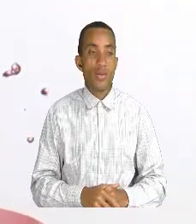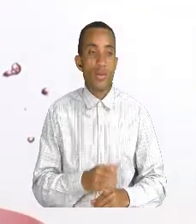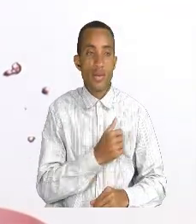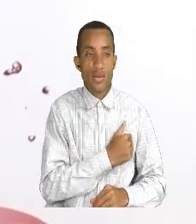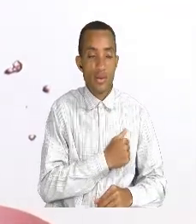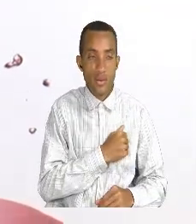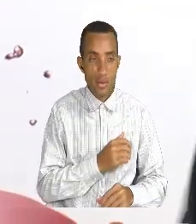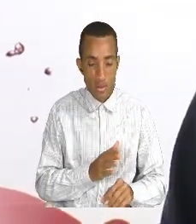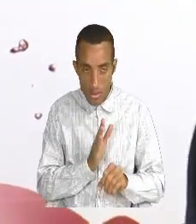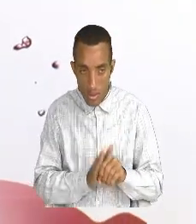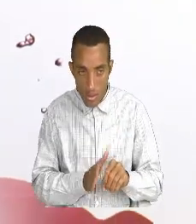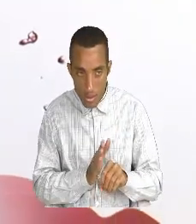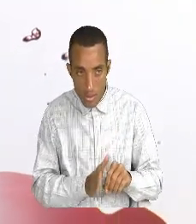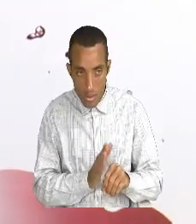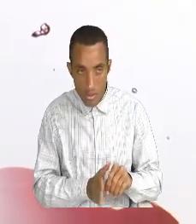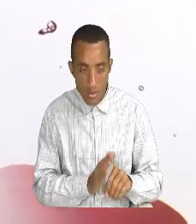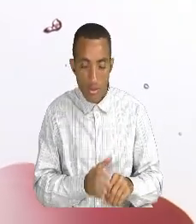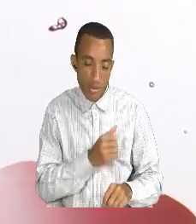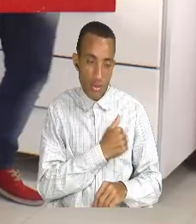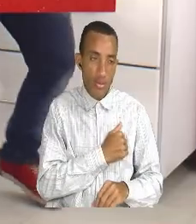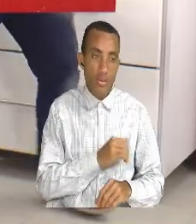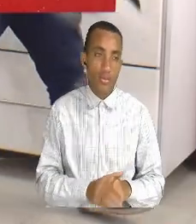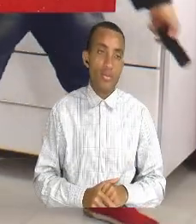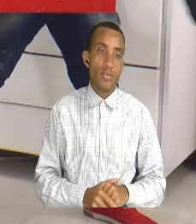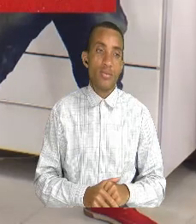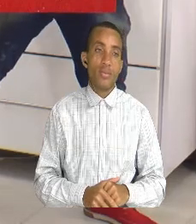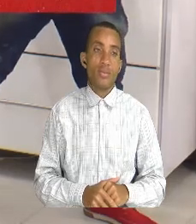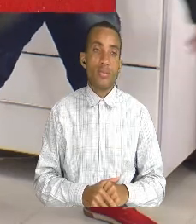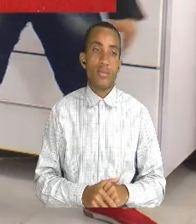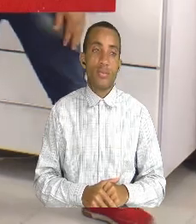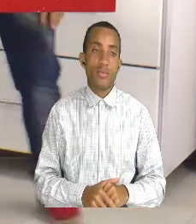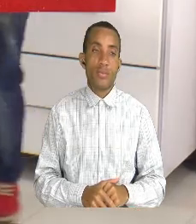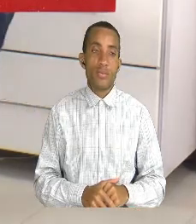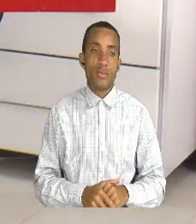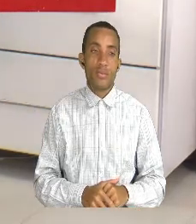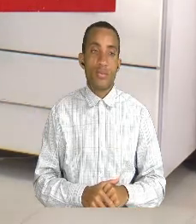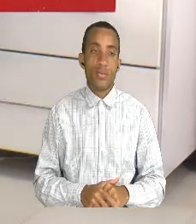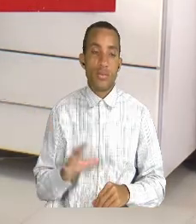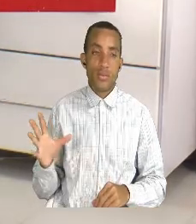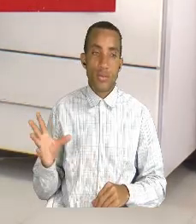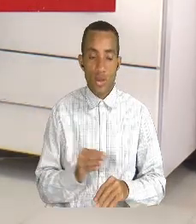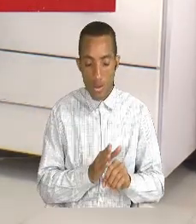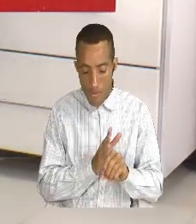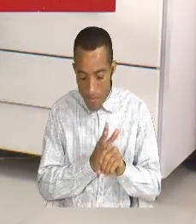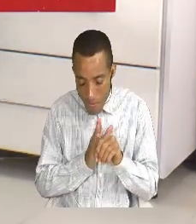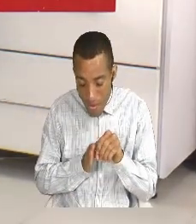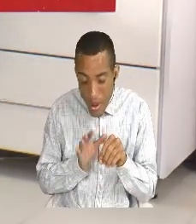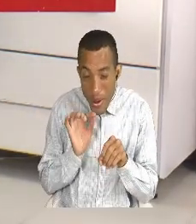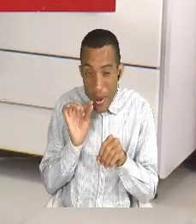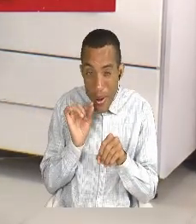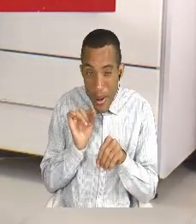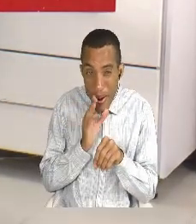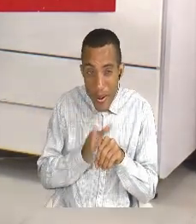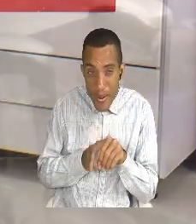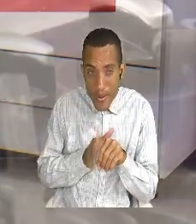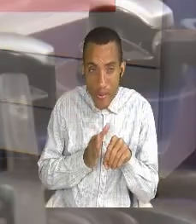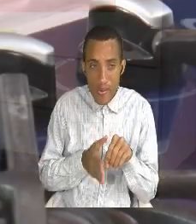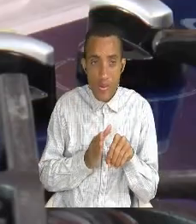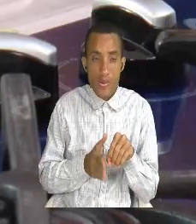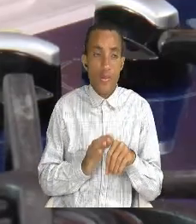esto? Sí, señorito. Sí, por favor. Entonces... Todo es infinito, ¿verdad? Sí. Bueno, vamos a hacer